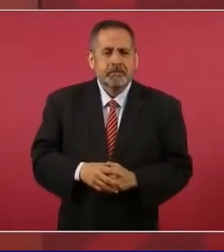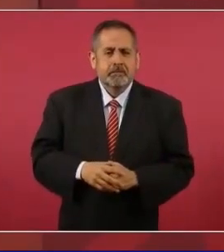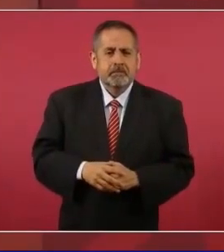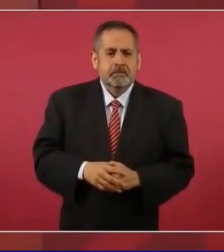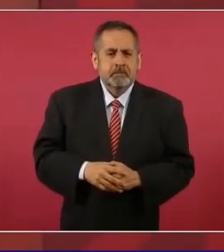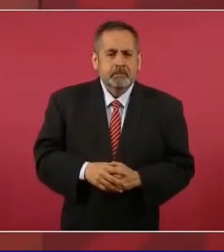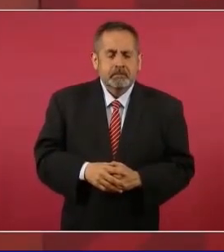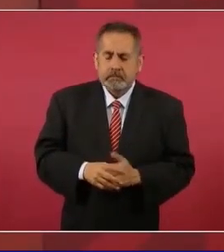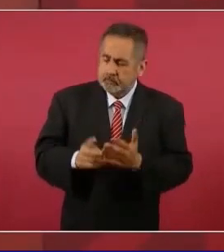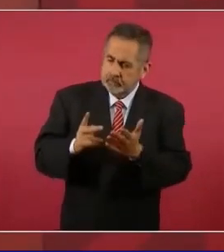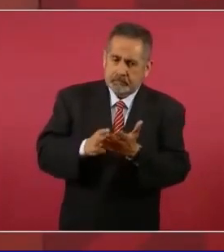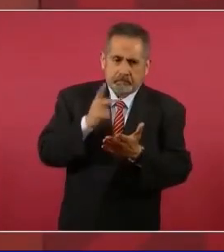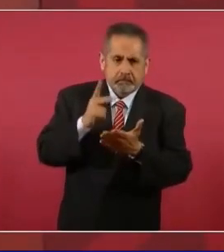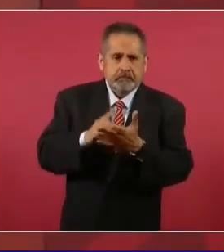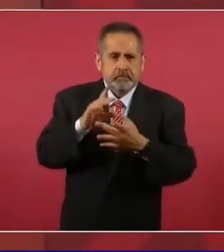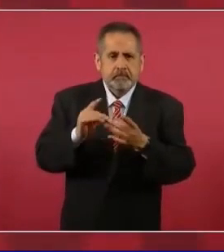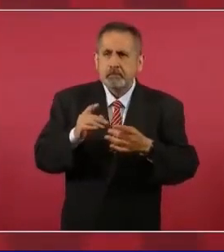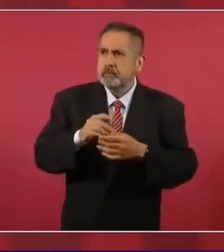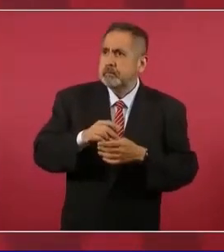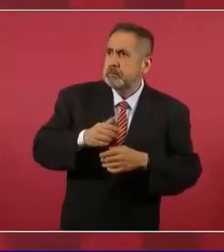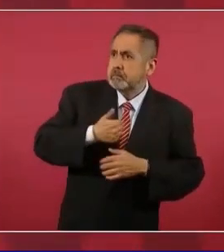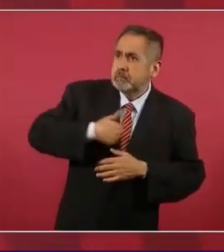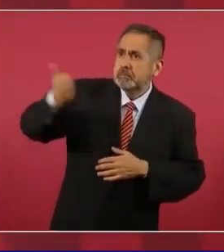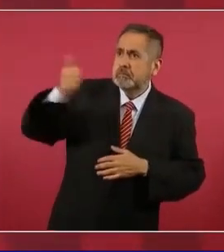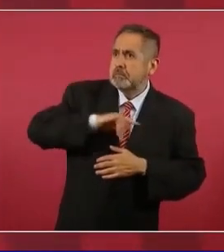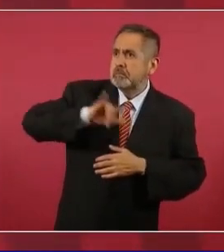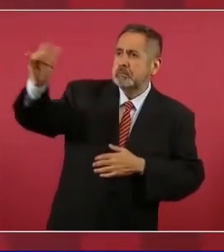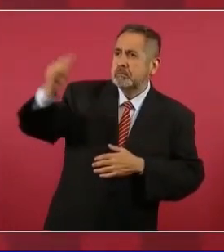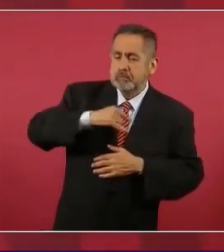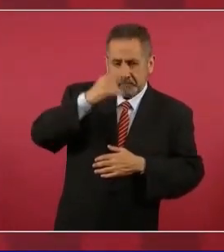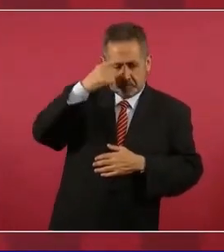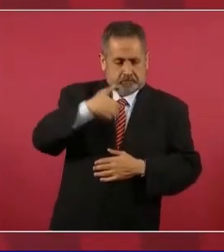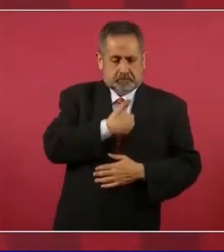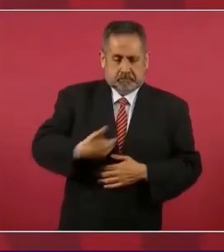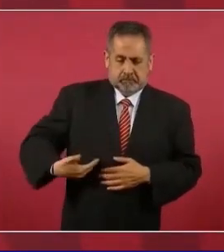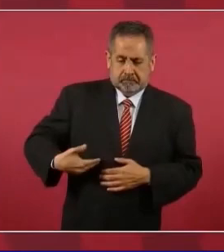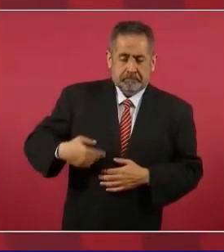¿Cuántas veces se puede ir a Europa siendo presidente?